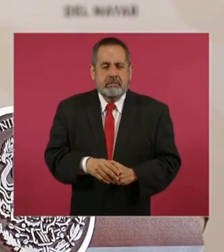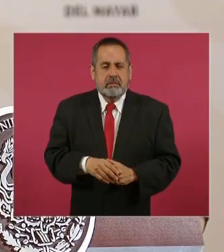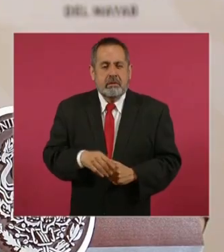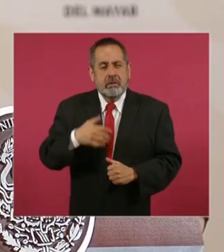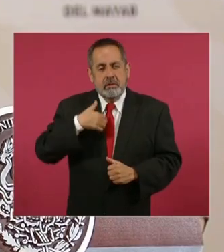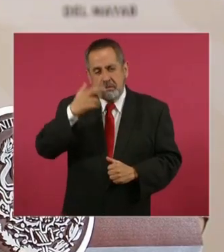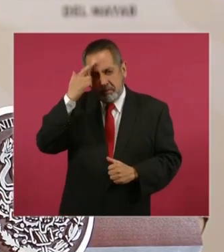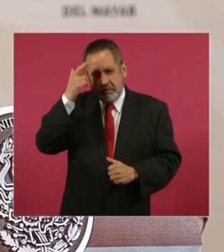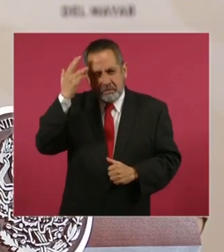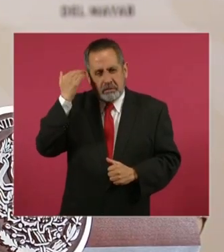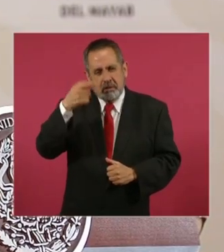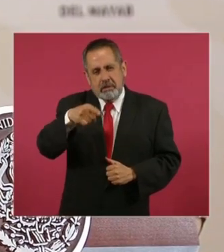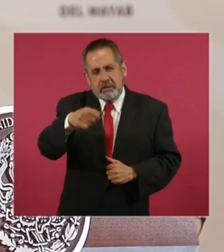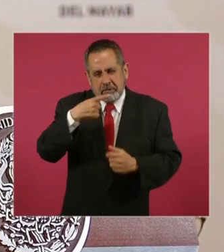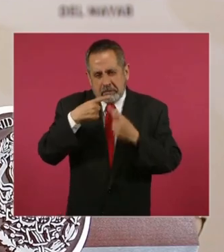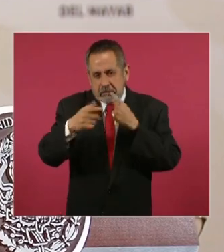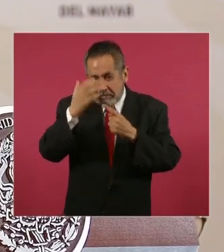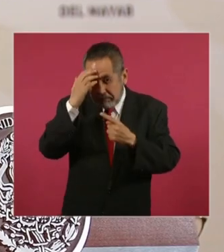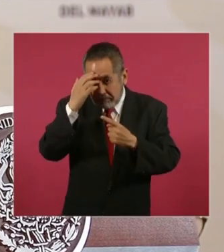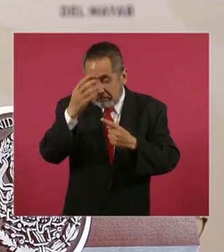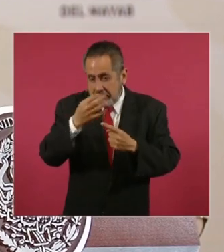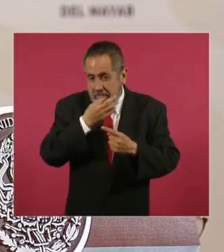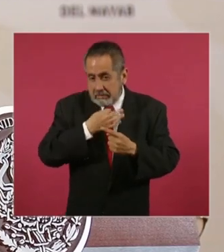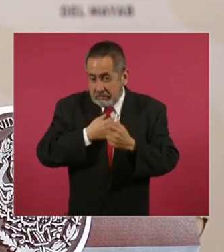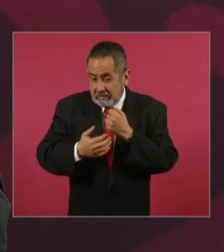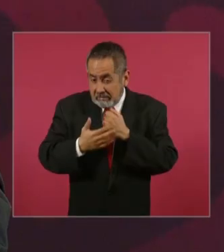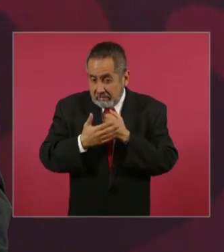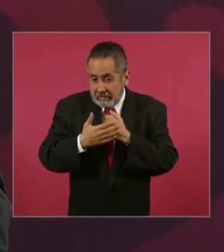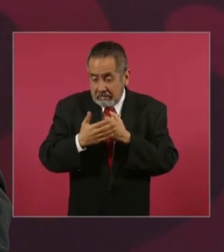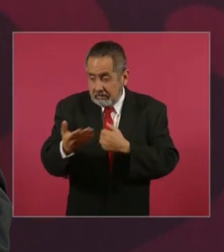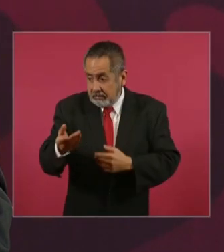empecé a conocer